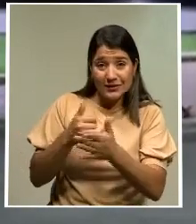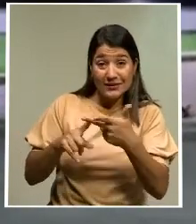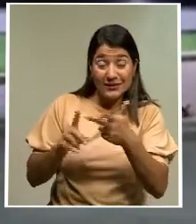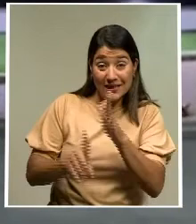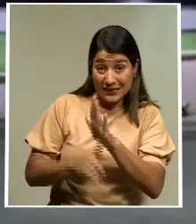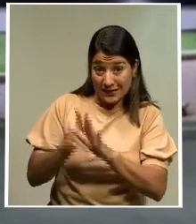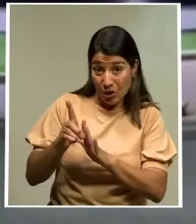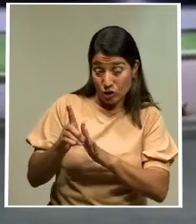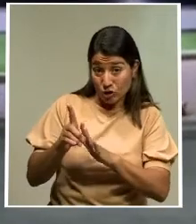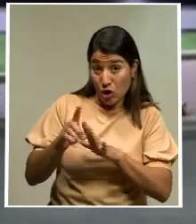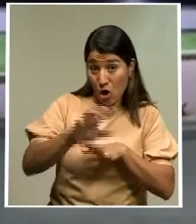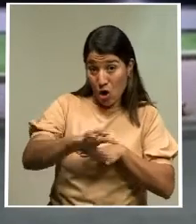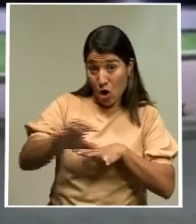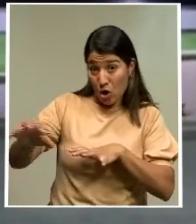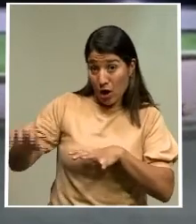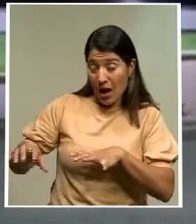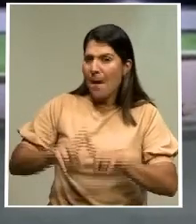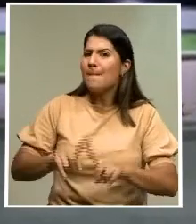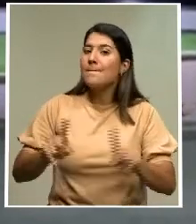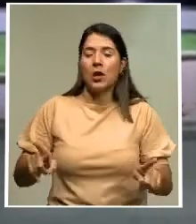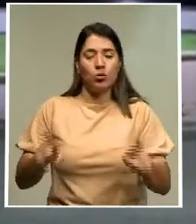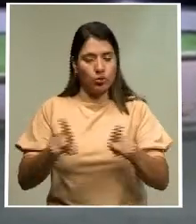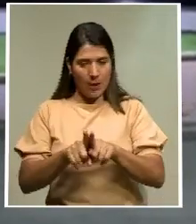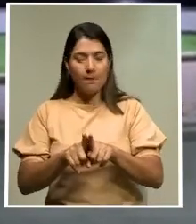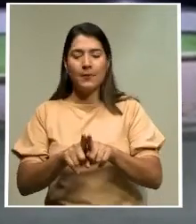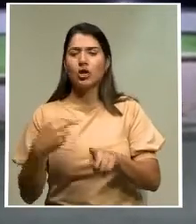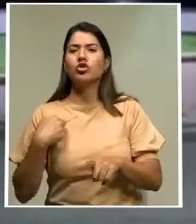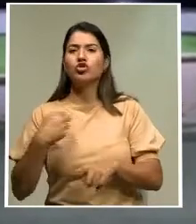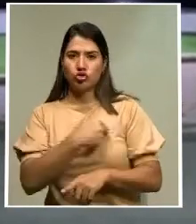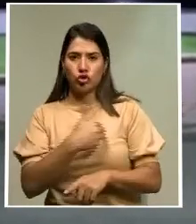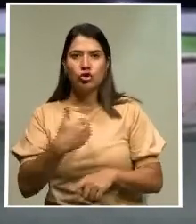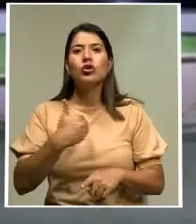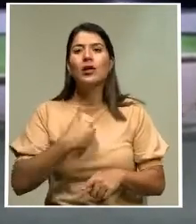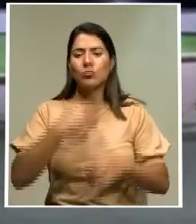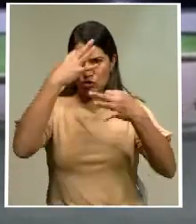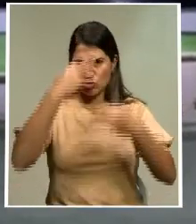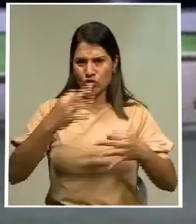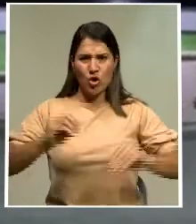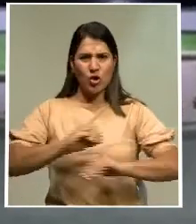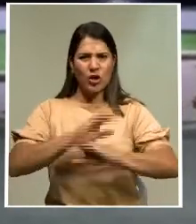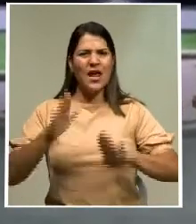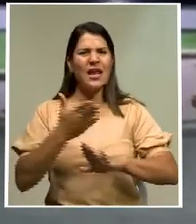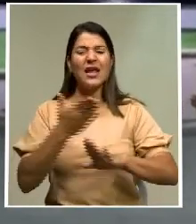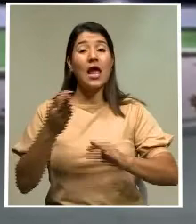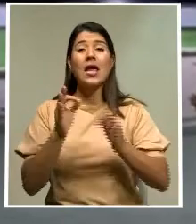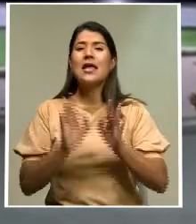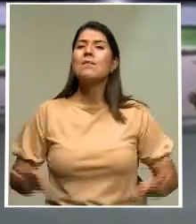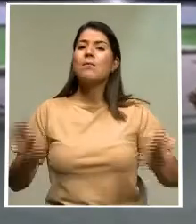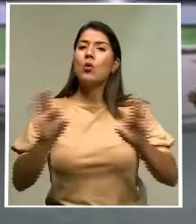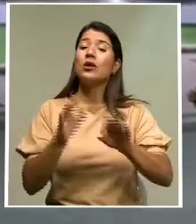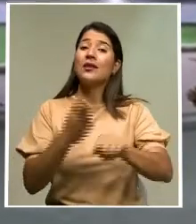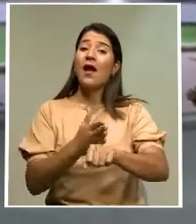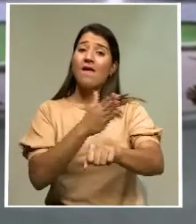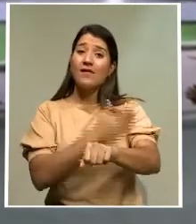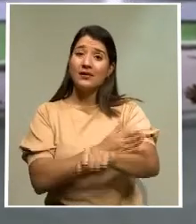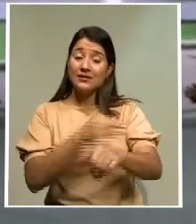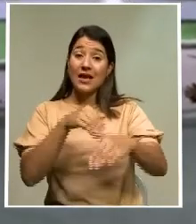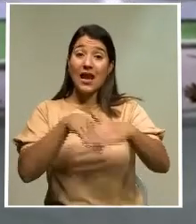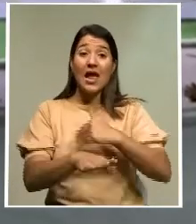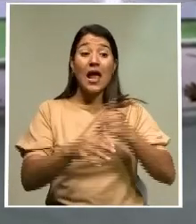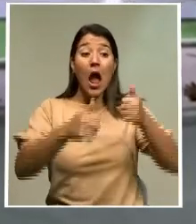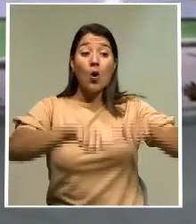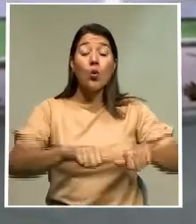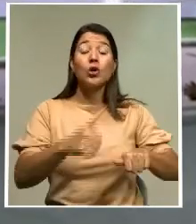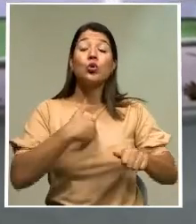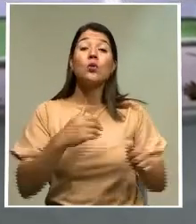local. Pero también claramente hay una convicción absoluta de que es importante avanzar en la agenda que se ha negociado con el Fondo Monetario